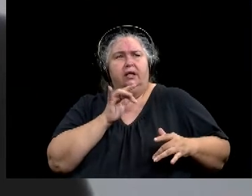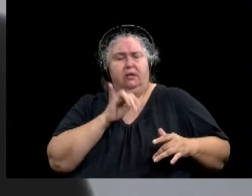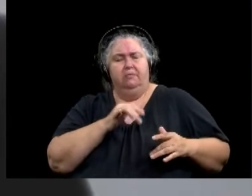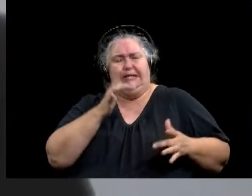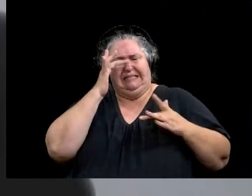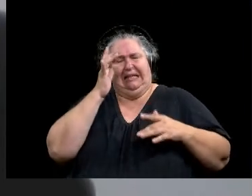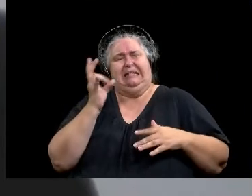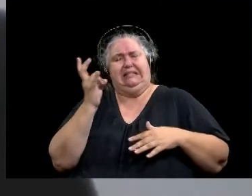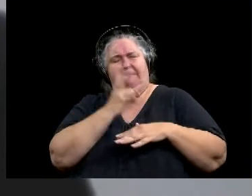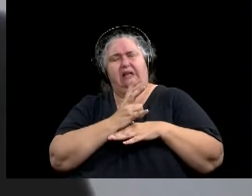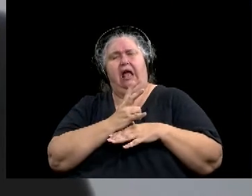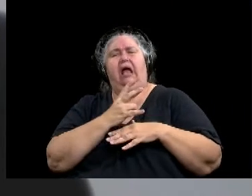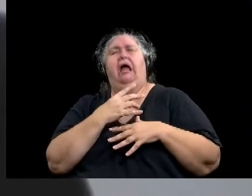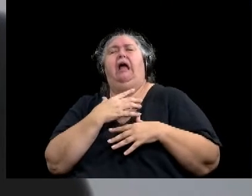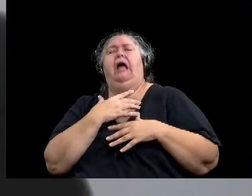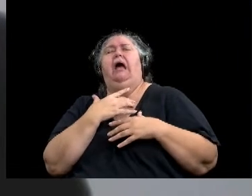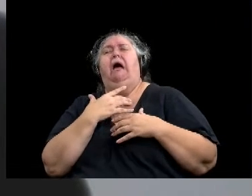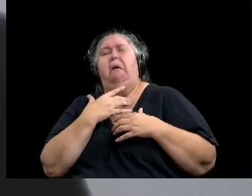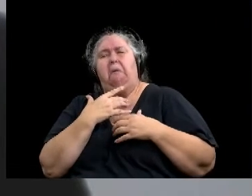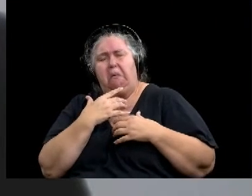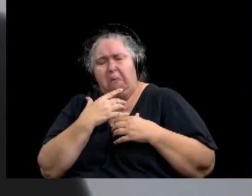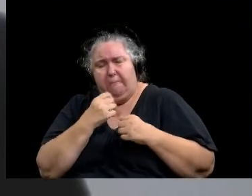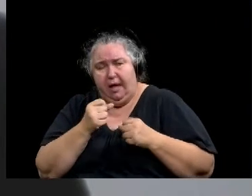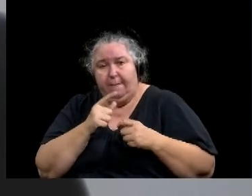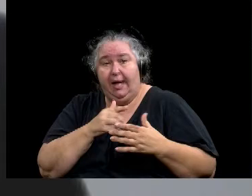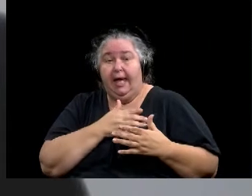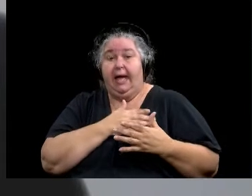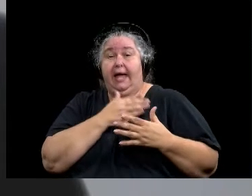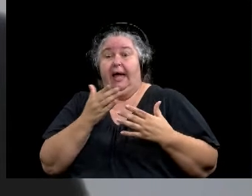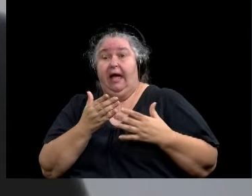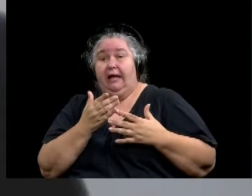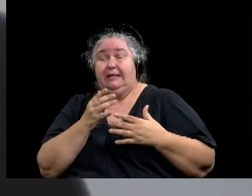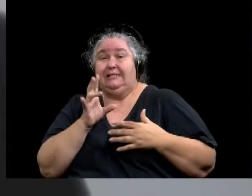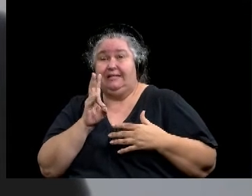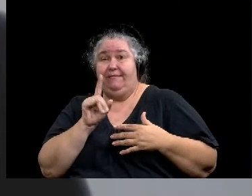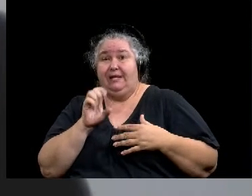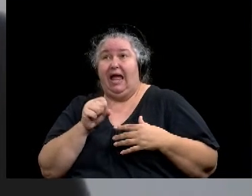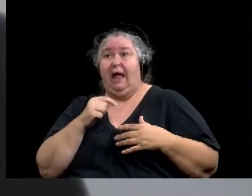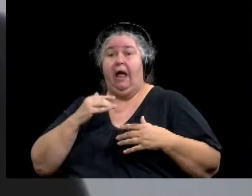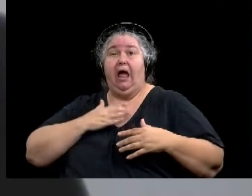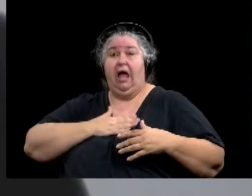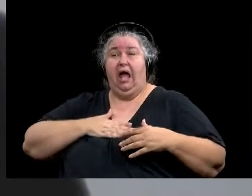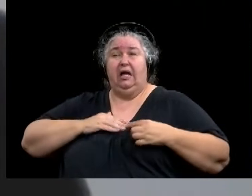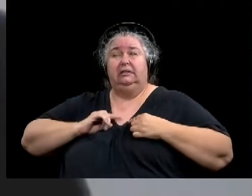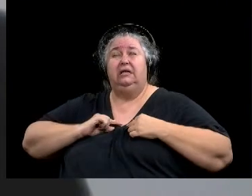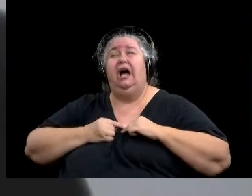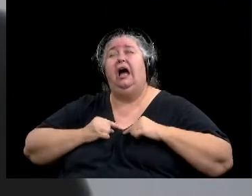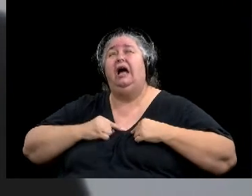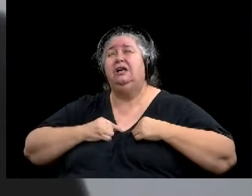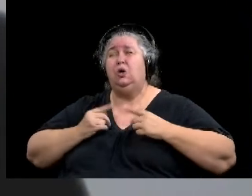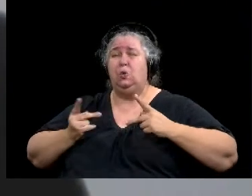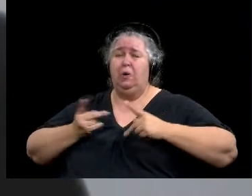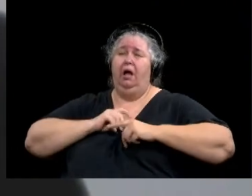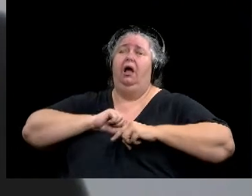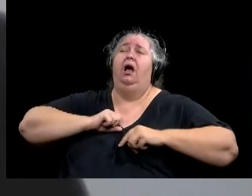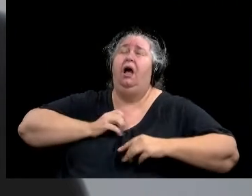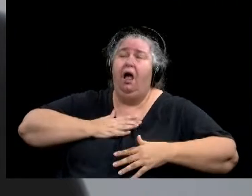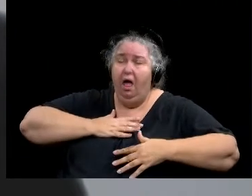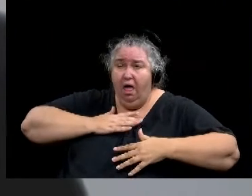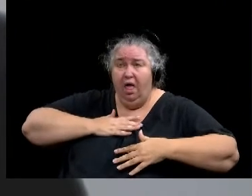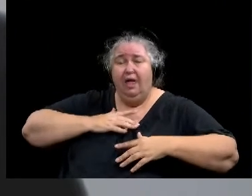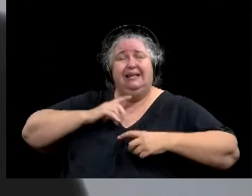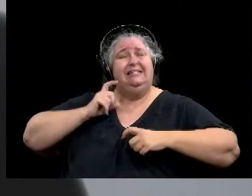personas van a estar siete días enfermos y luego después los siete días empiecen a las